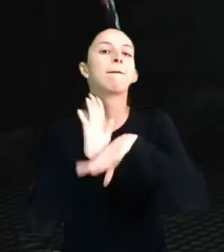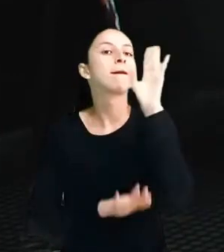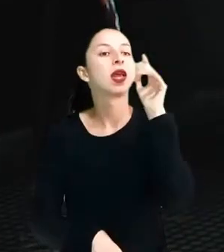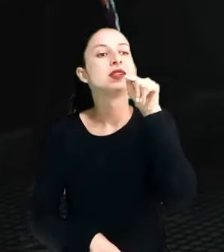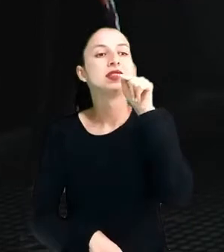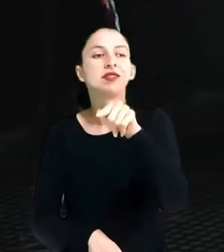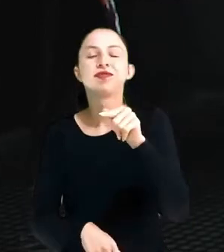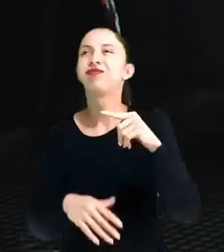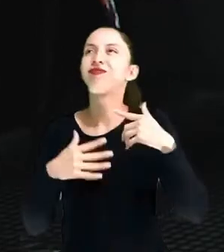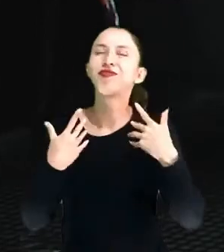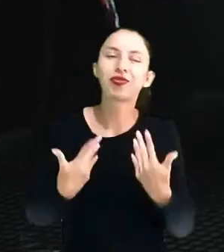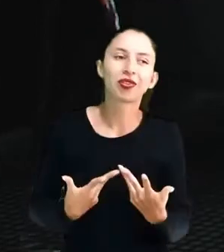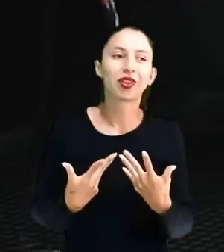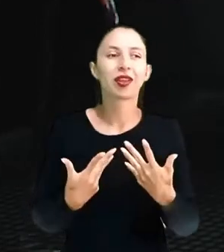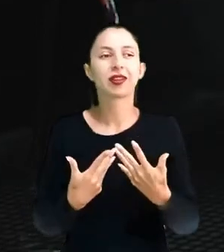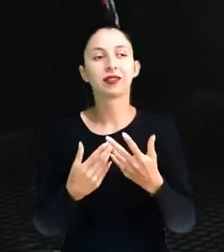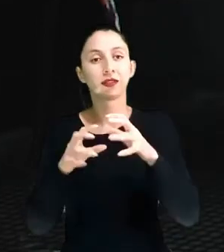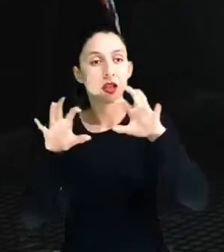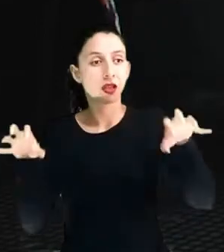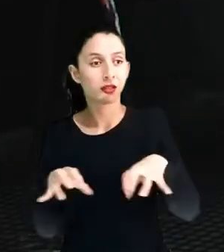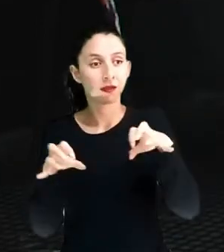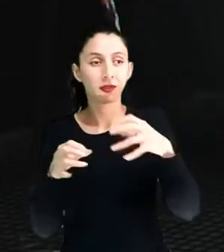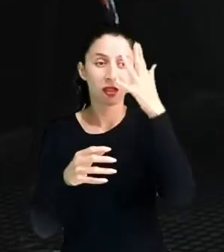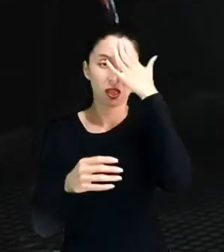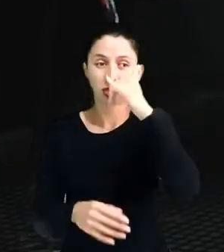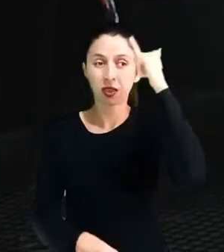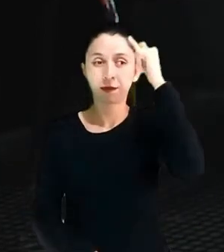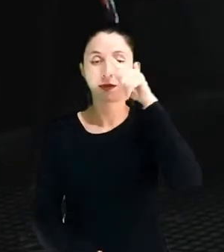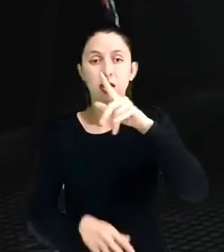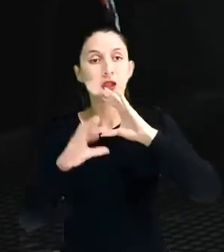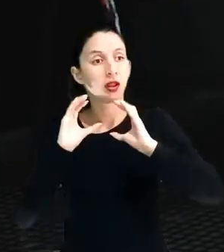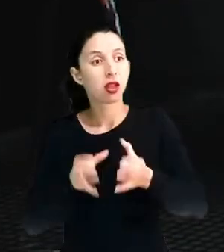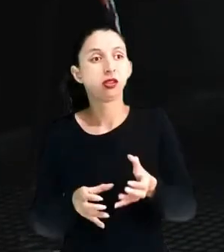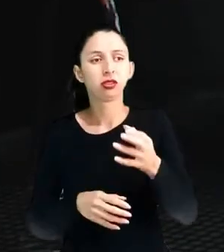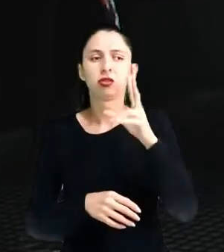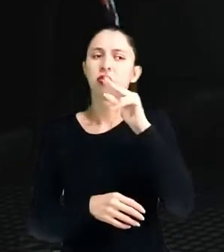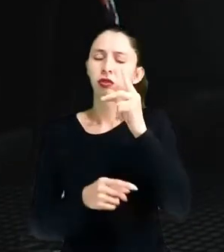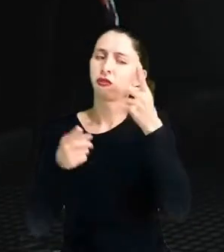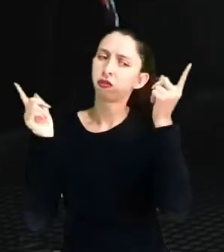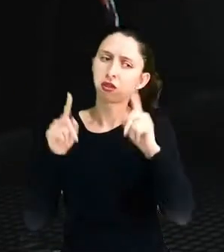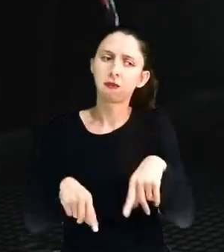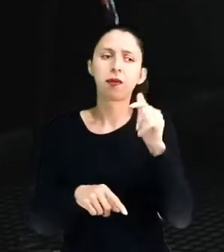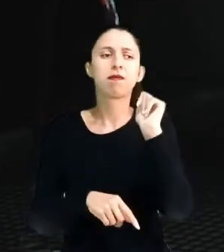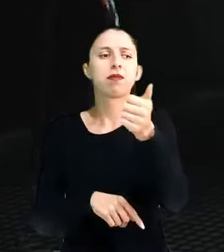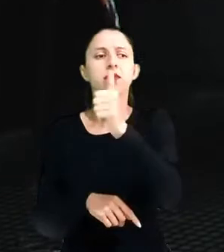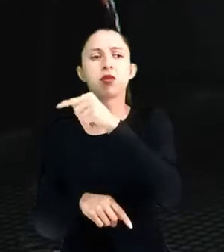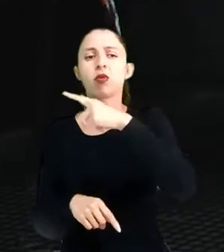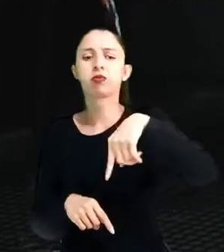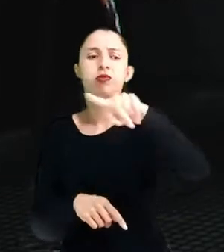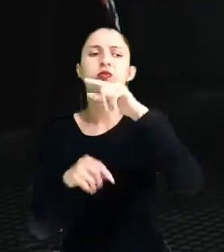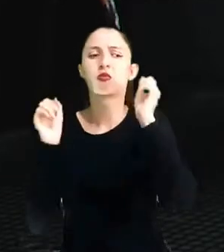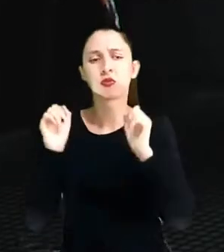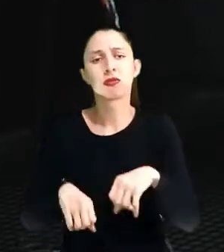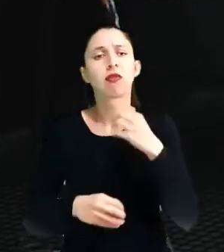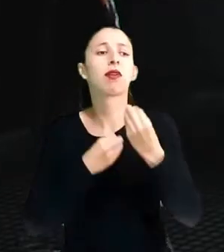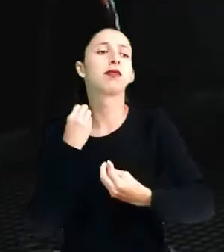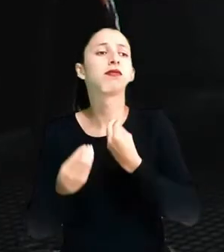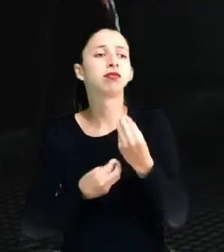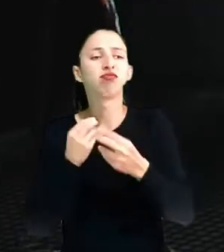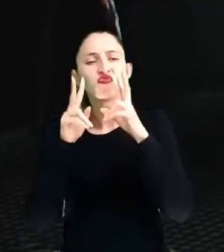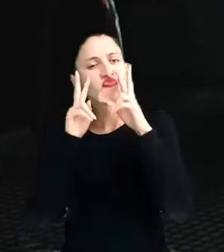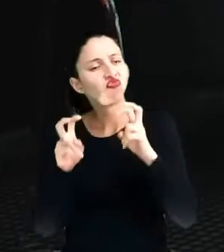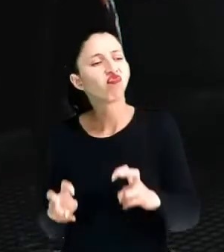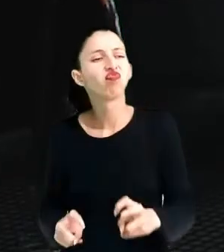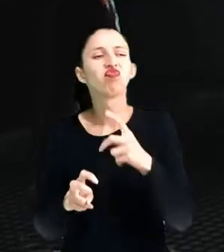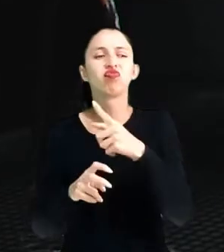aún no solamente las actividades académicas de clase, sino también a que desarrollen sus investigaciones, que las